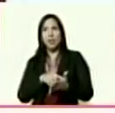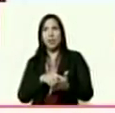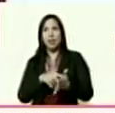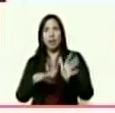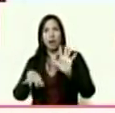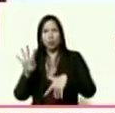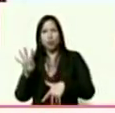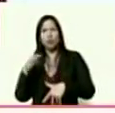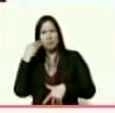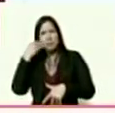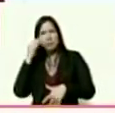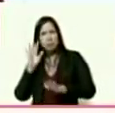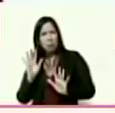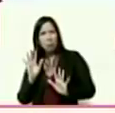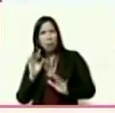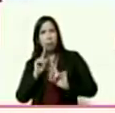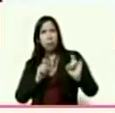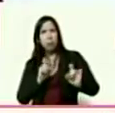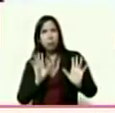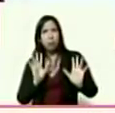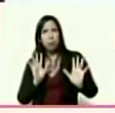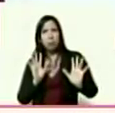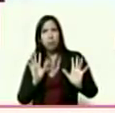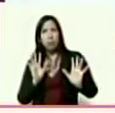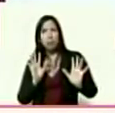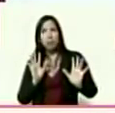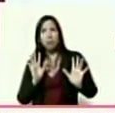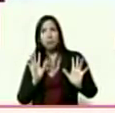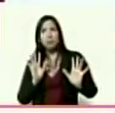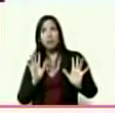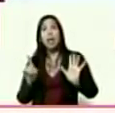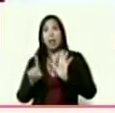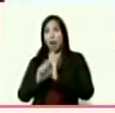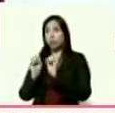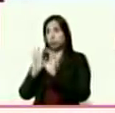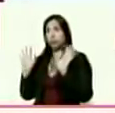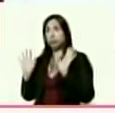2014, creo que fue, ¿verdad? ¿Sí, ¿verdad? La ley, claro.